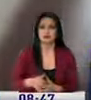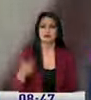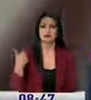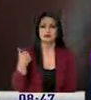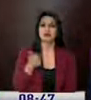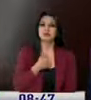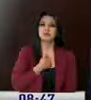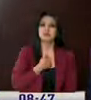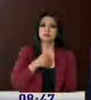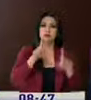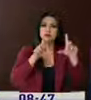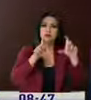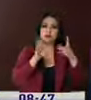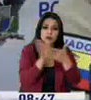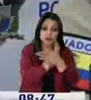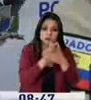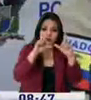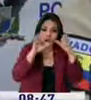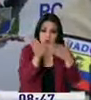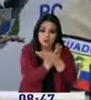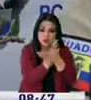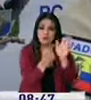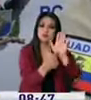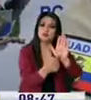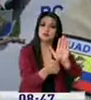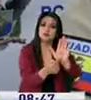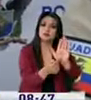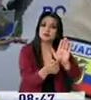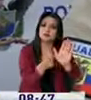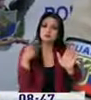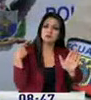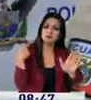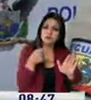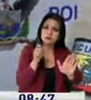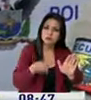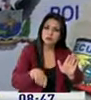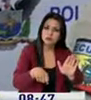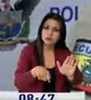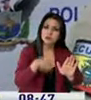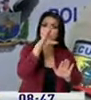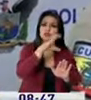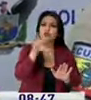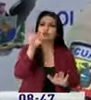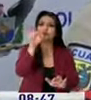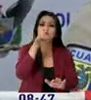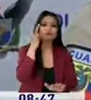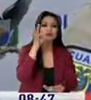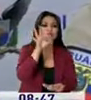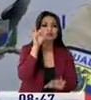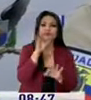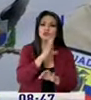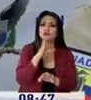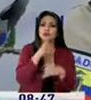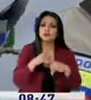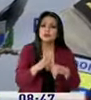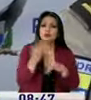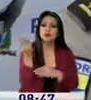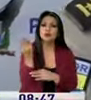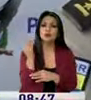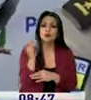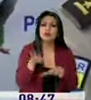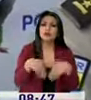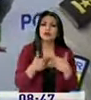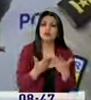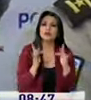propio catálogo para buscar clientes. Hay otras chicas a quienes también estamos tratando de recuperarlas de este momento. Entonces, la forma en la